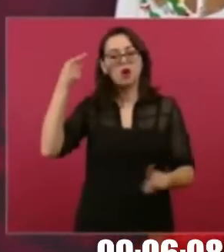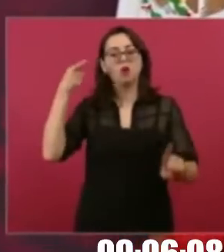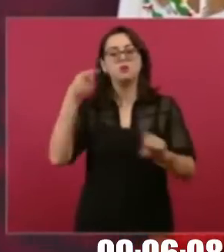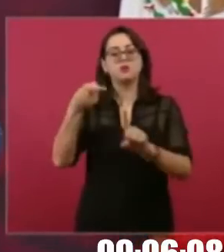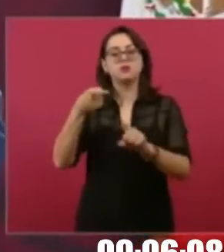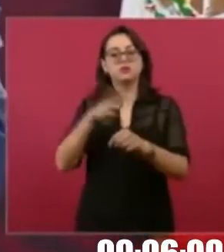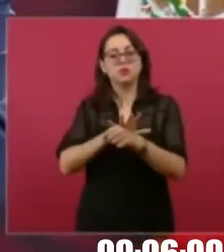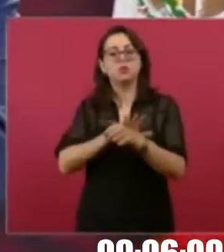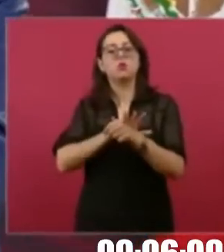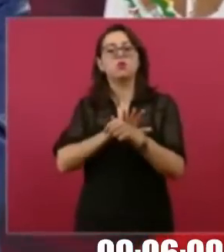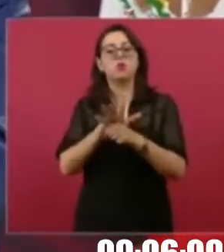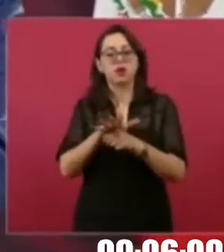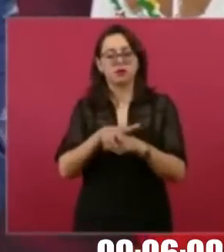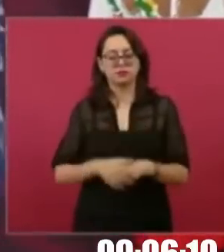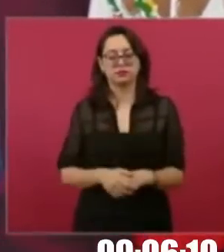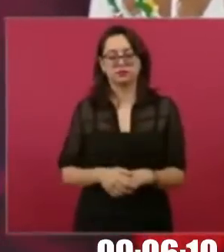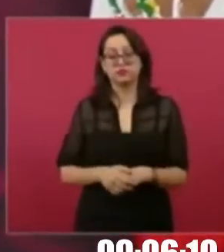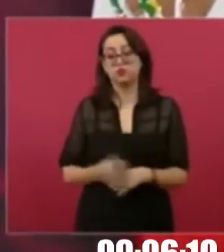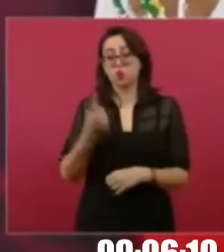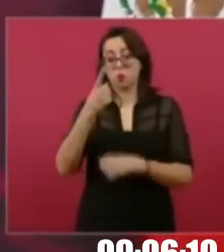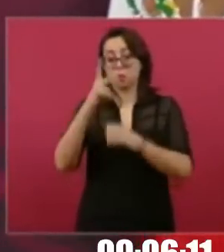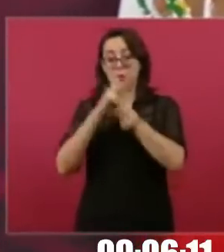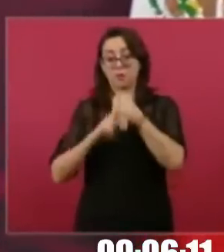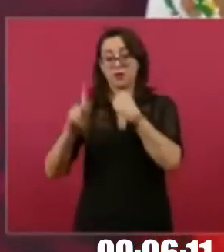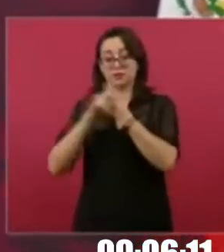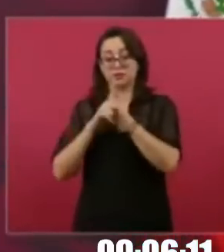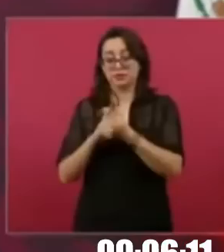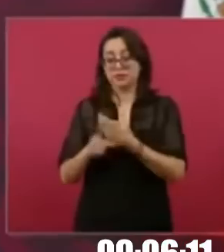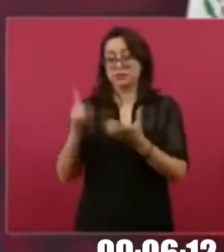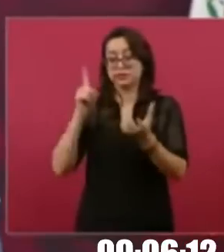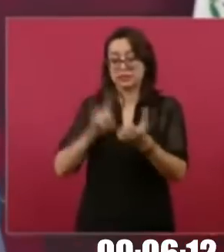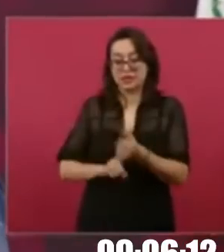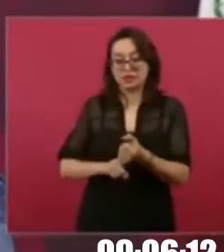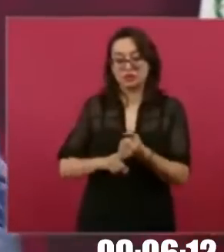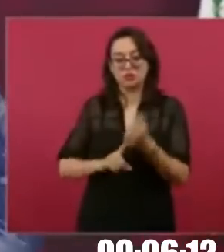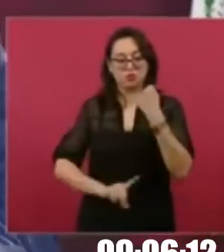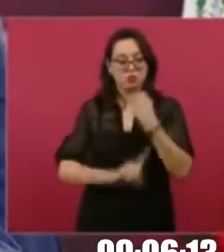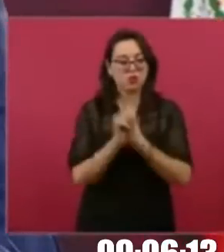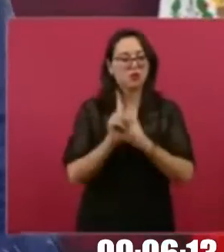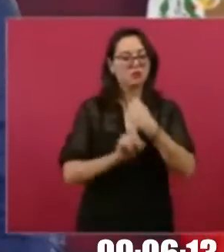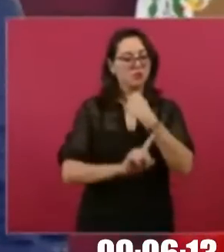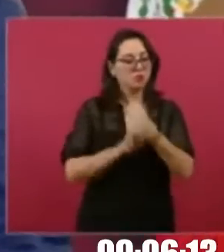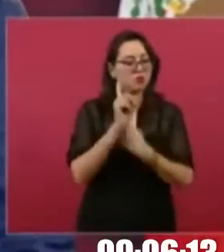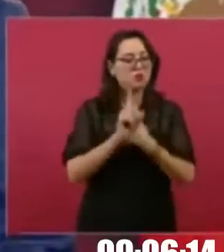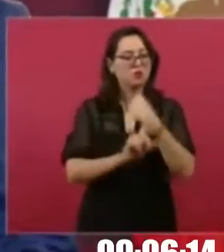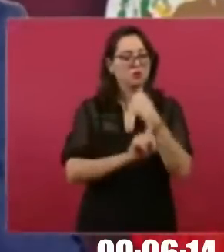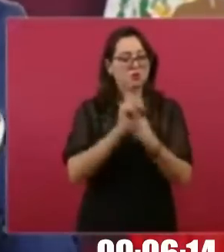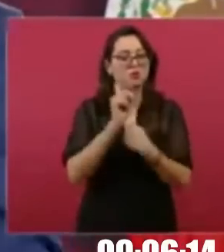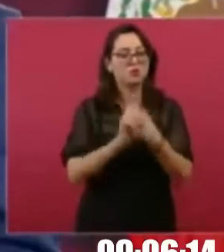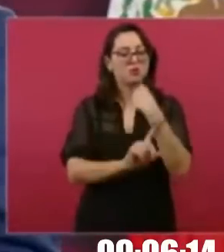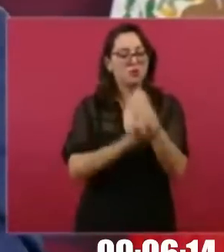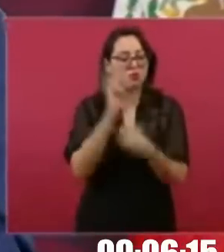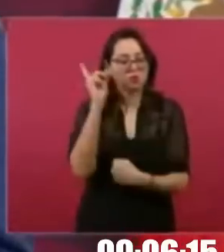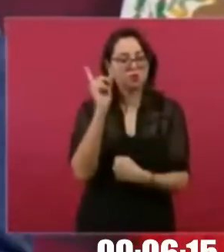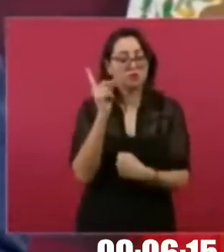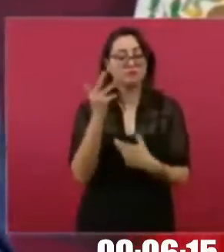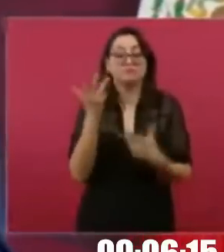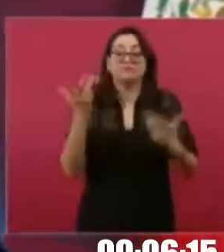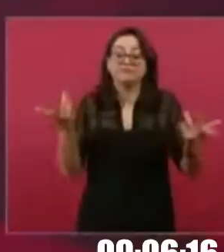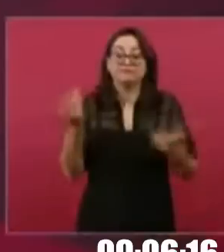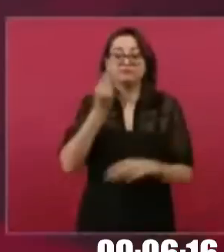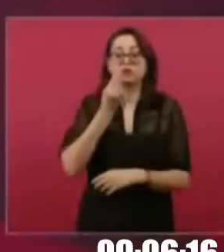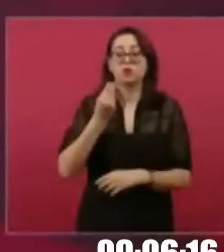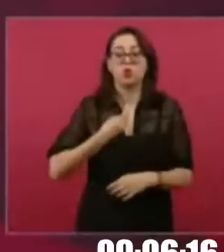solo se podían dar por la vía Armada y él siempre